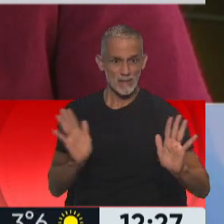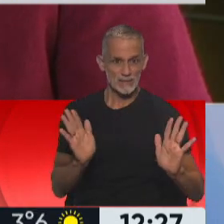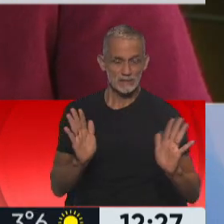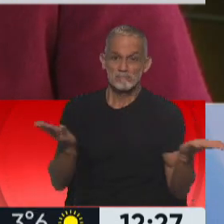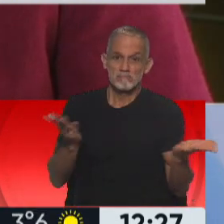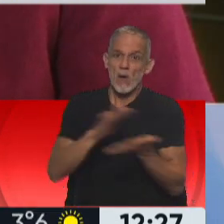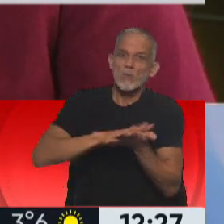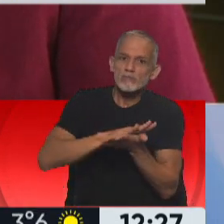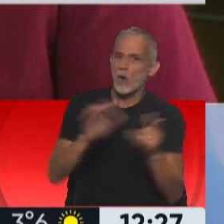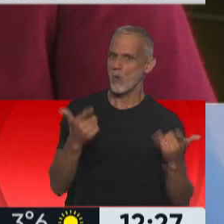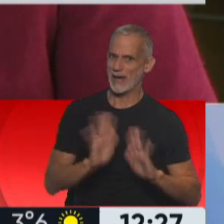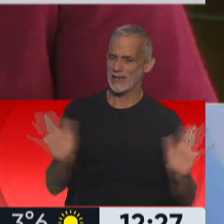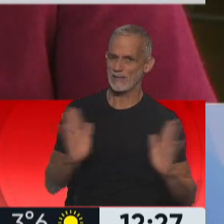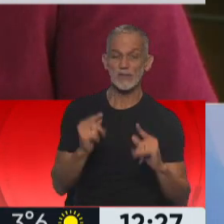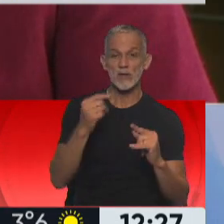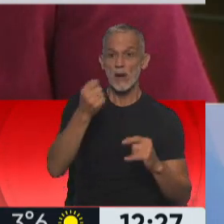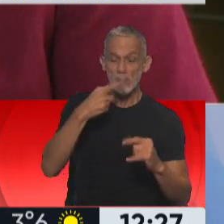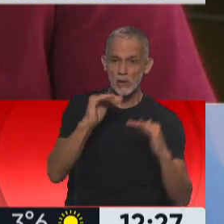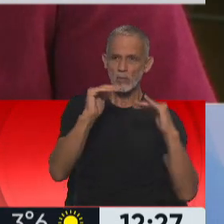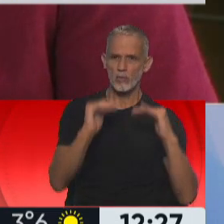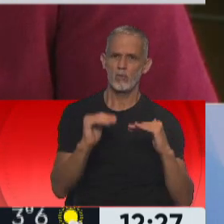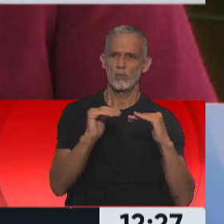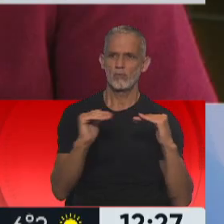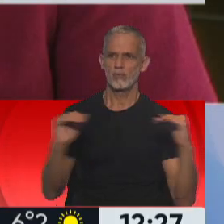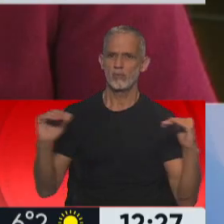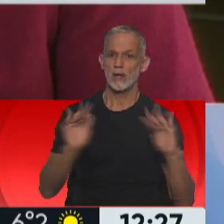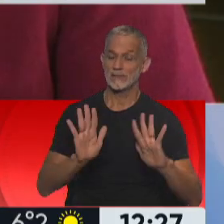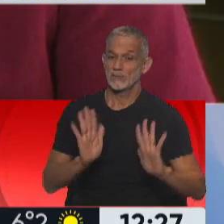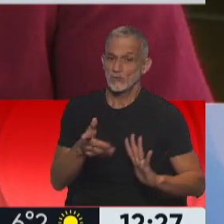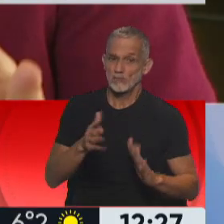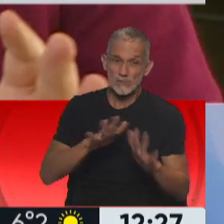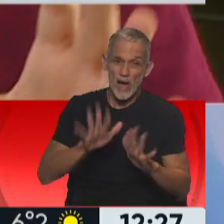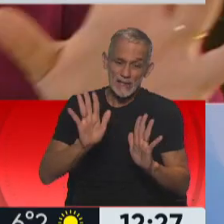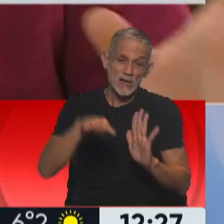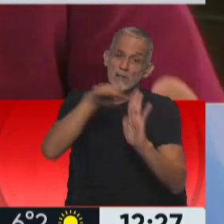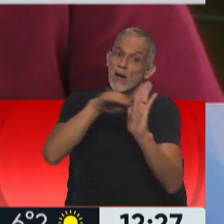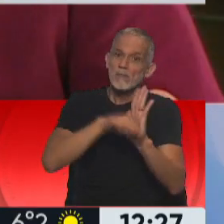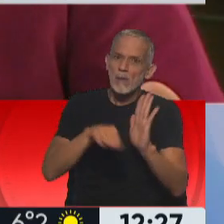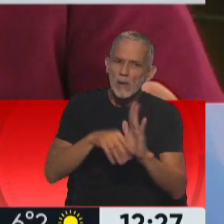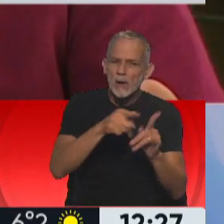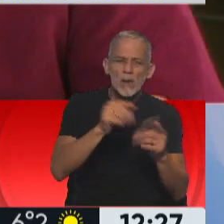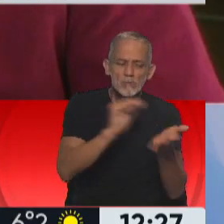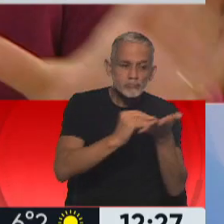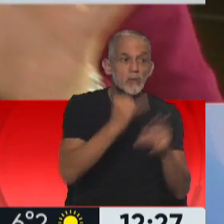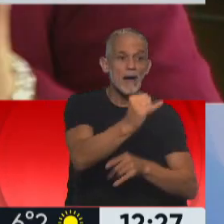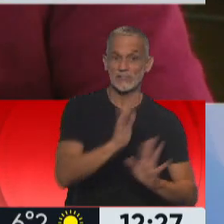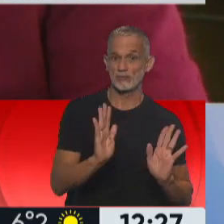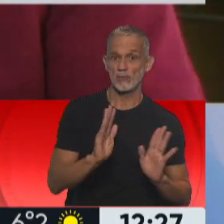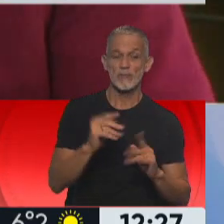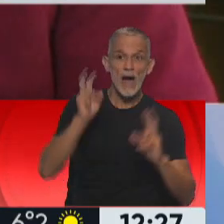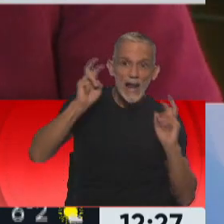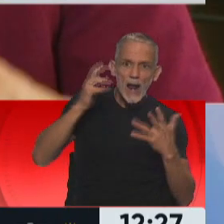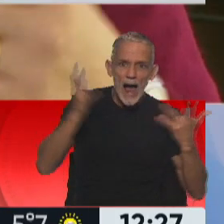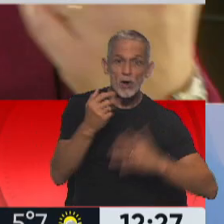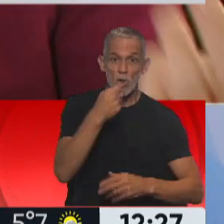tercera opción. Entonces, si esa es la situación, hay que decirle, miren, las pautas de alarma son estas. Si deja